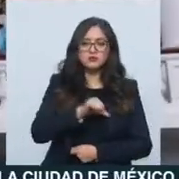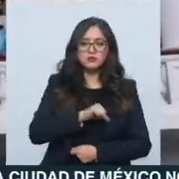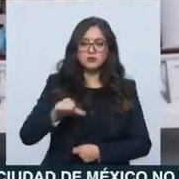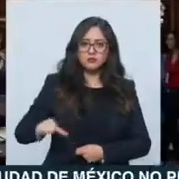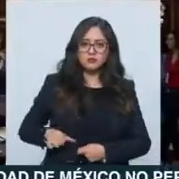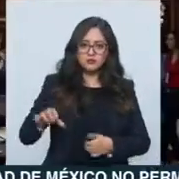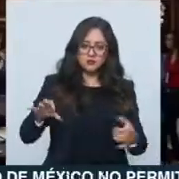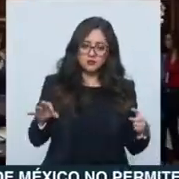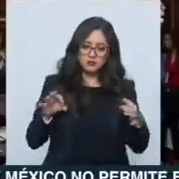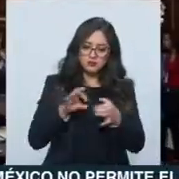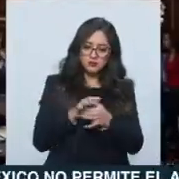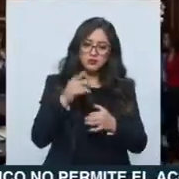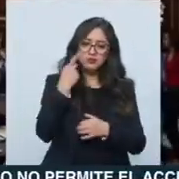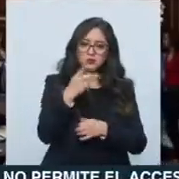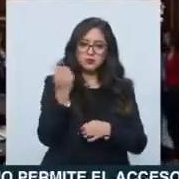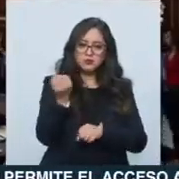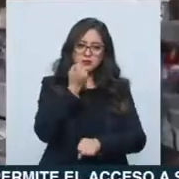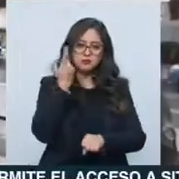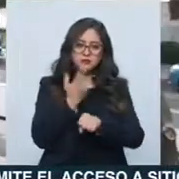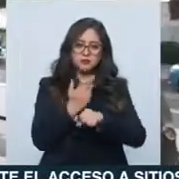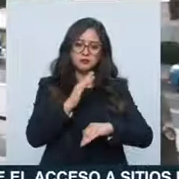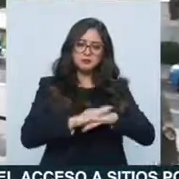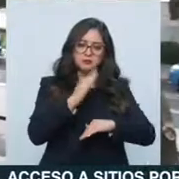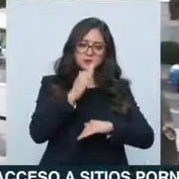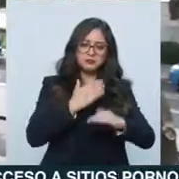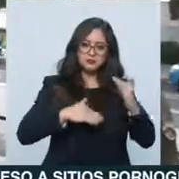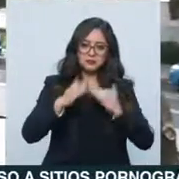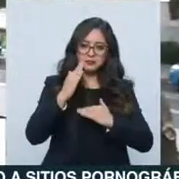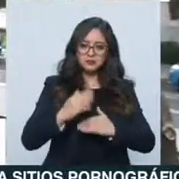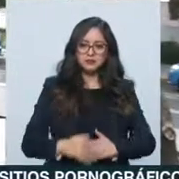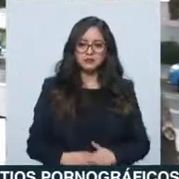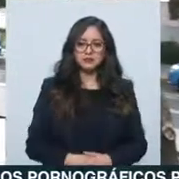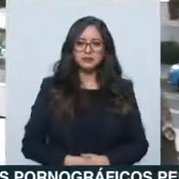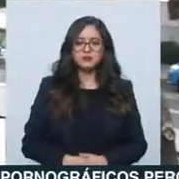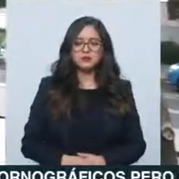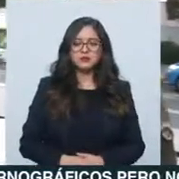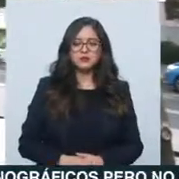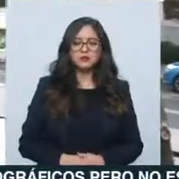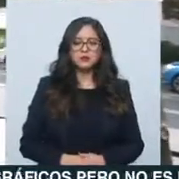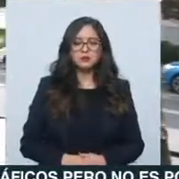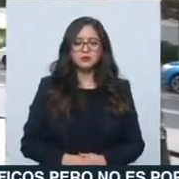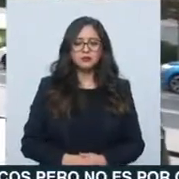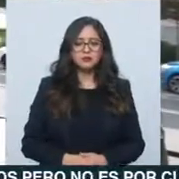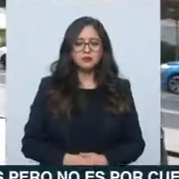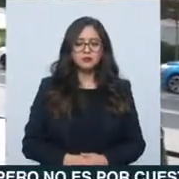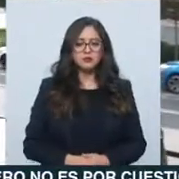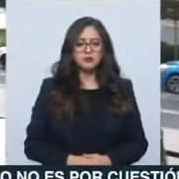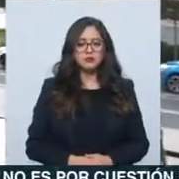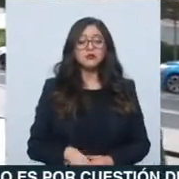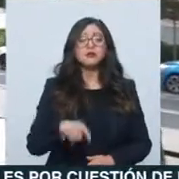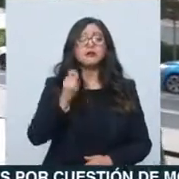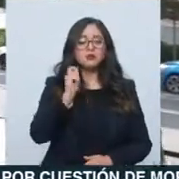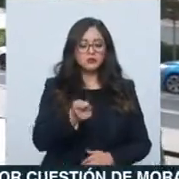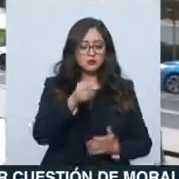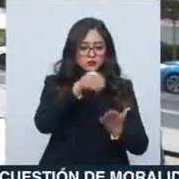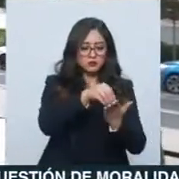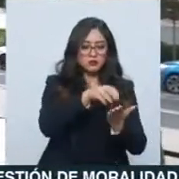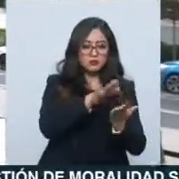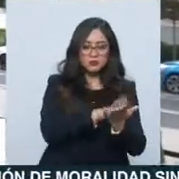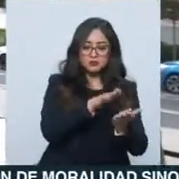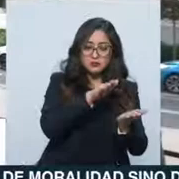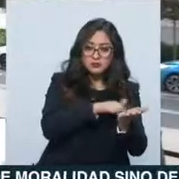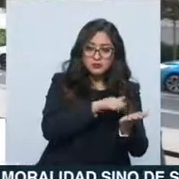de fortalecer la figura del secretario. Es el instrumento jurídico que dota al secretario de Seguridad Ciudadana